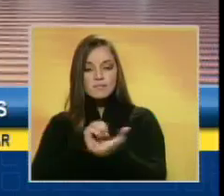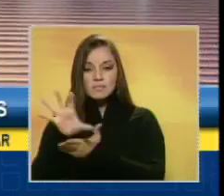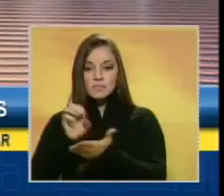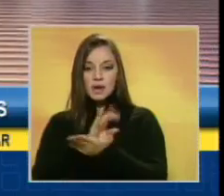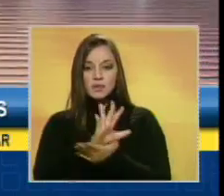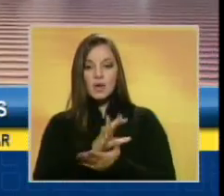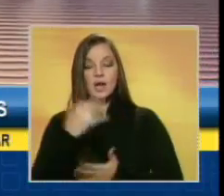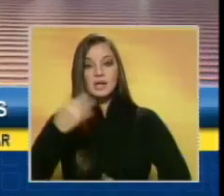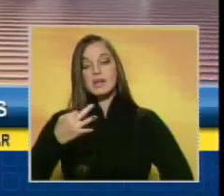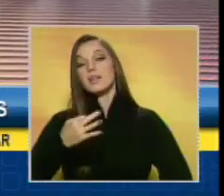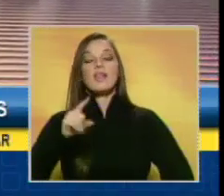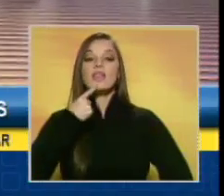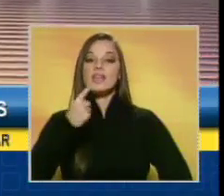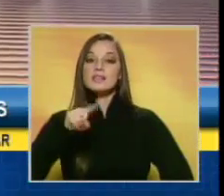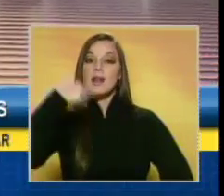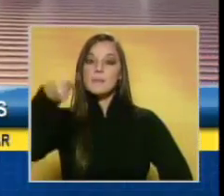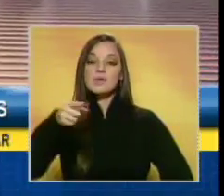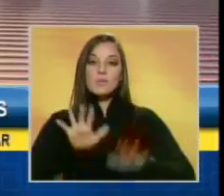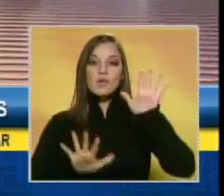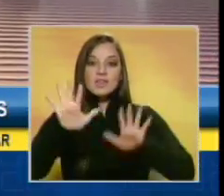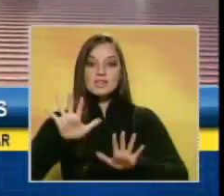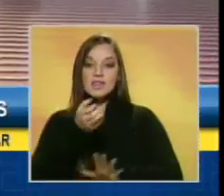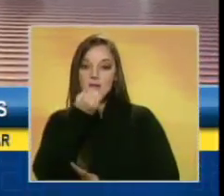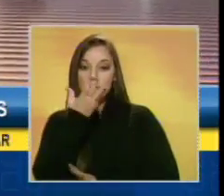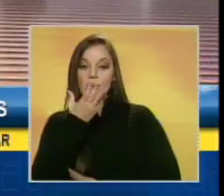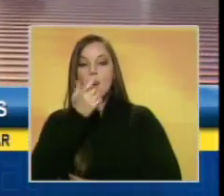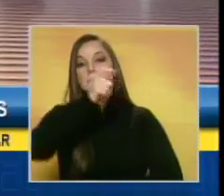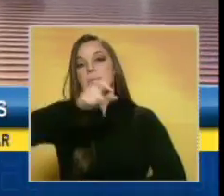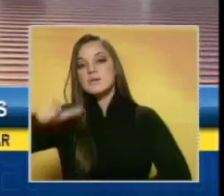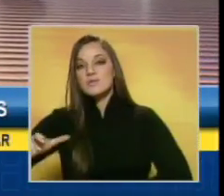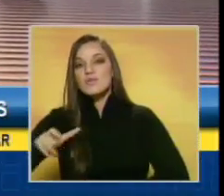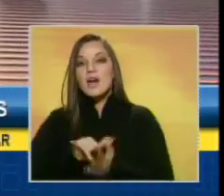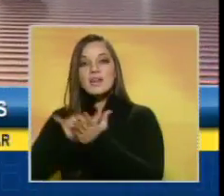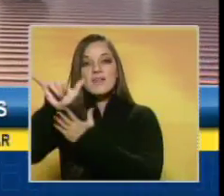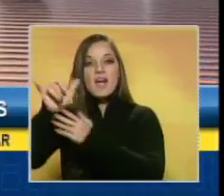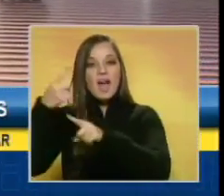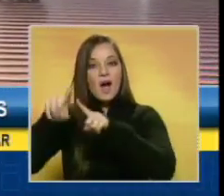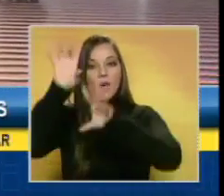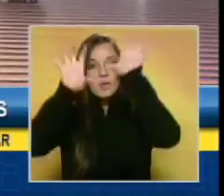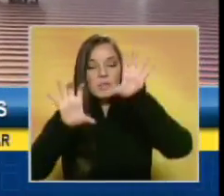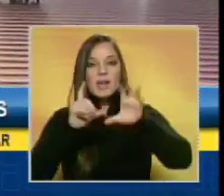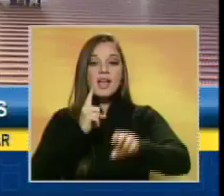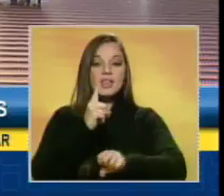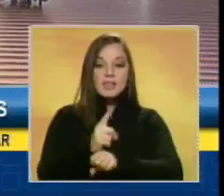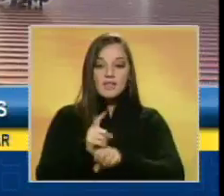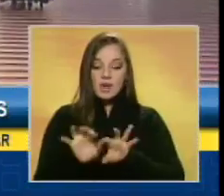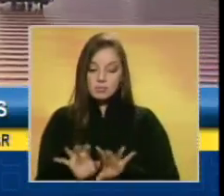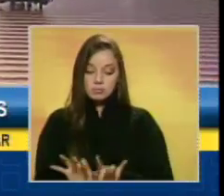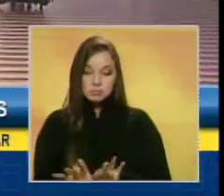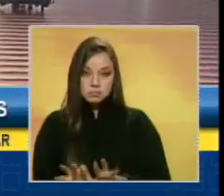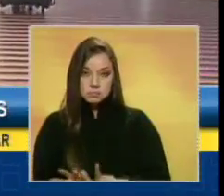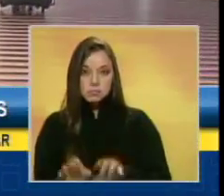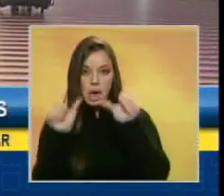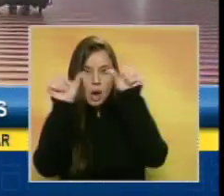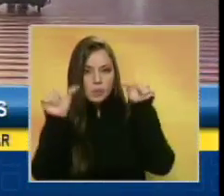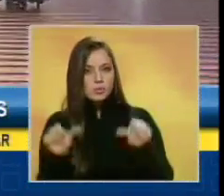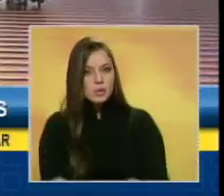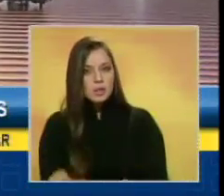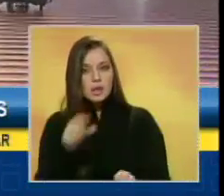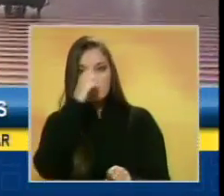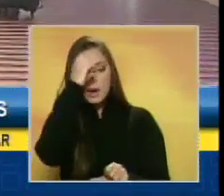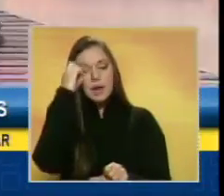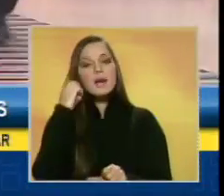aseguraba que a partir del próximo 15 de mayo, cualquier persona que viaje al exterior debía registrarse en un sistema